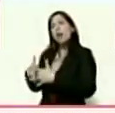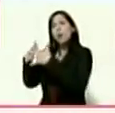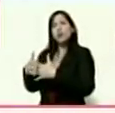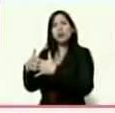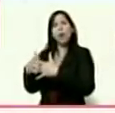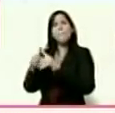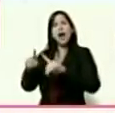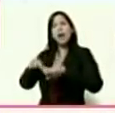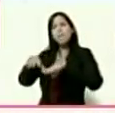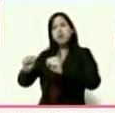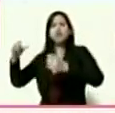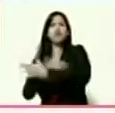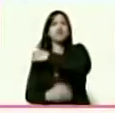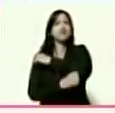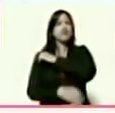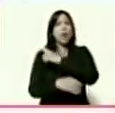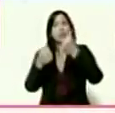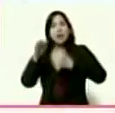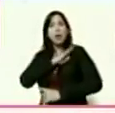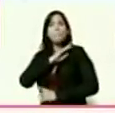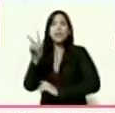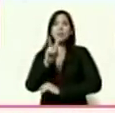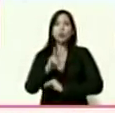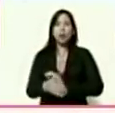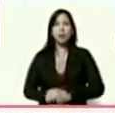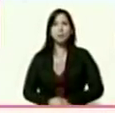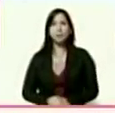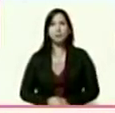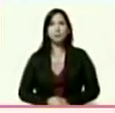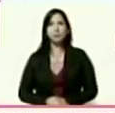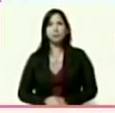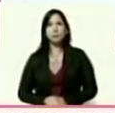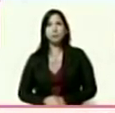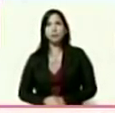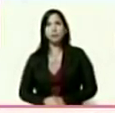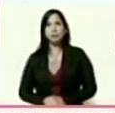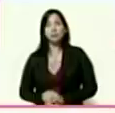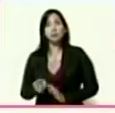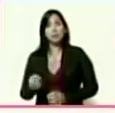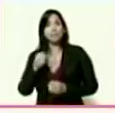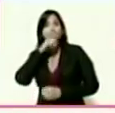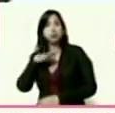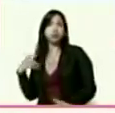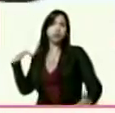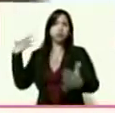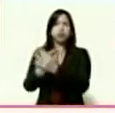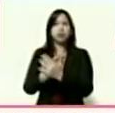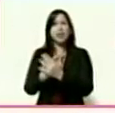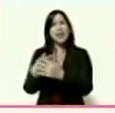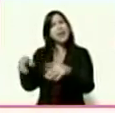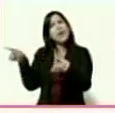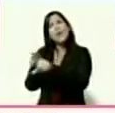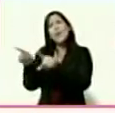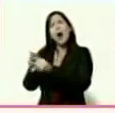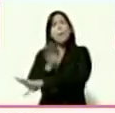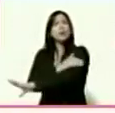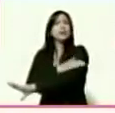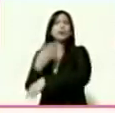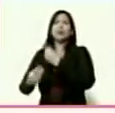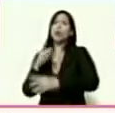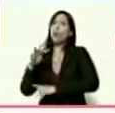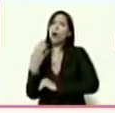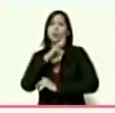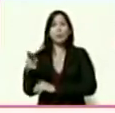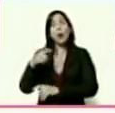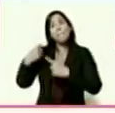robarse la plata de los venezolanos y las venezolanas. Así ha sido históricamente, así fueron ellos en la Cuarta República. Lo que ocurre es que